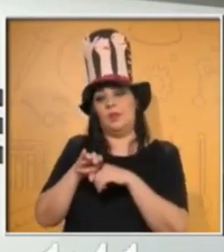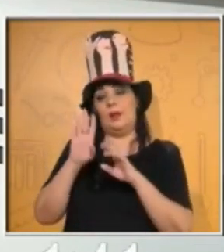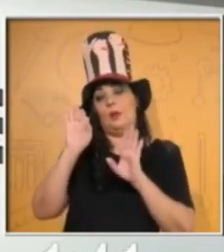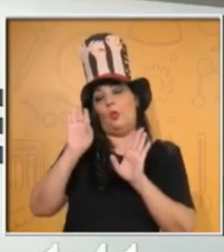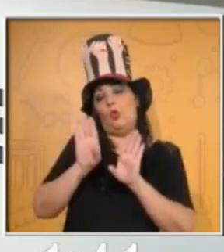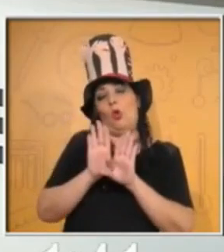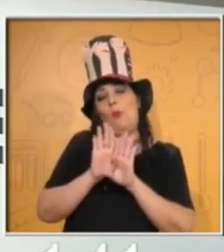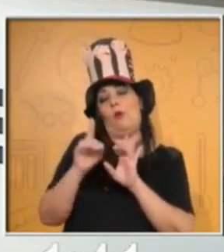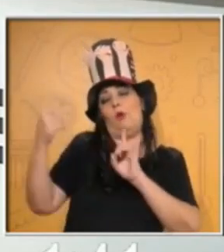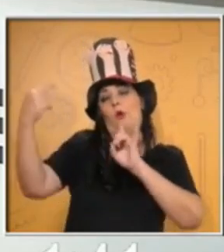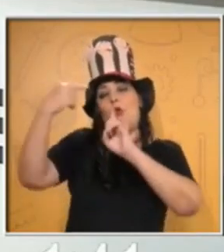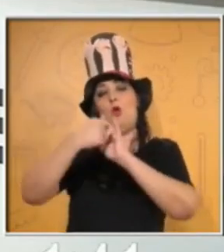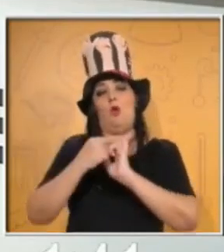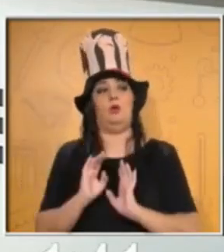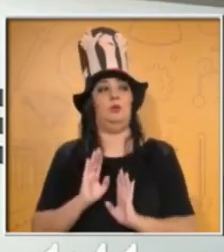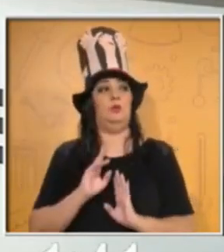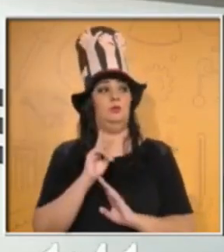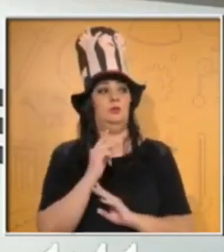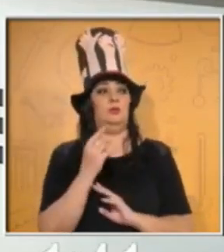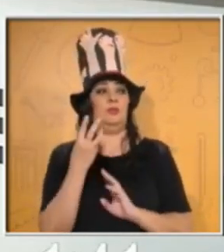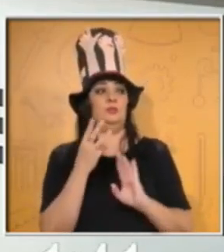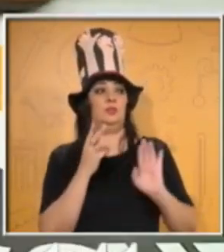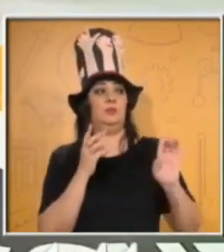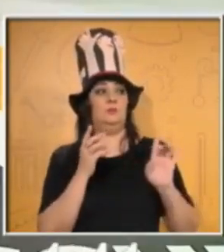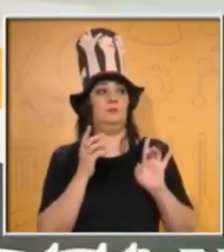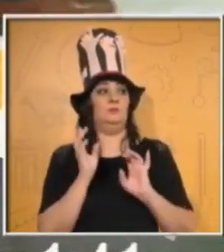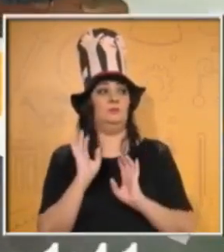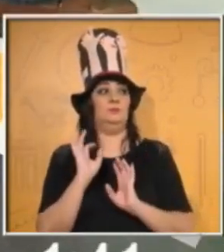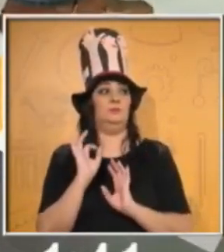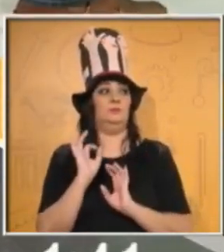portería. 1, 2, 3.